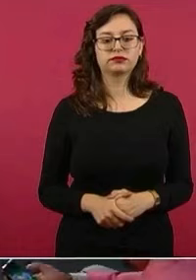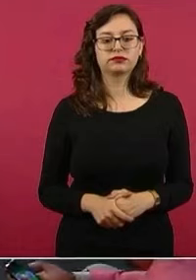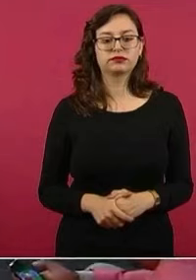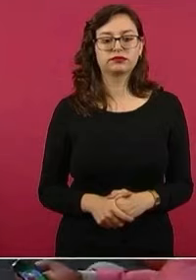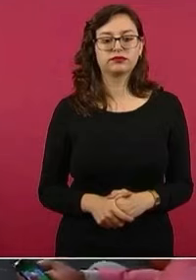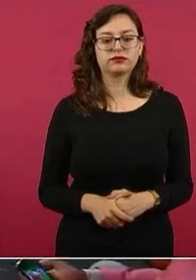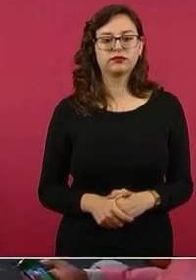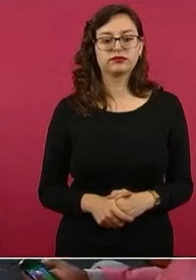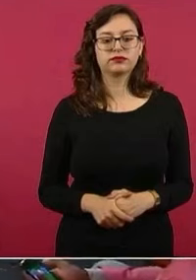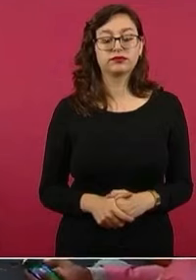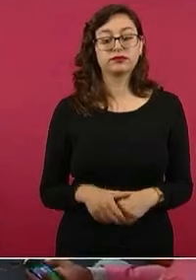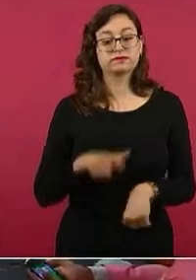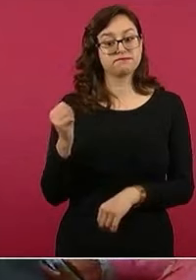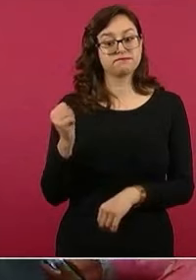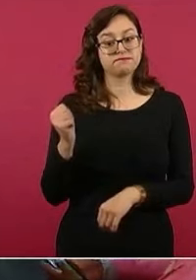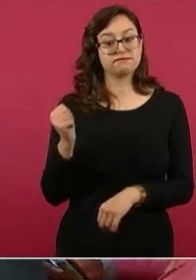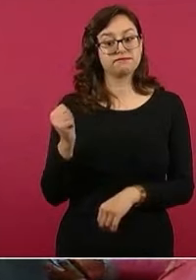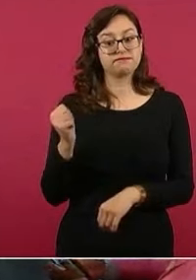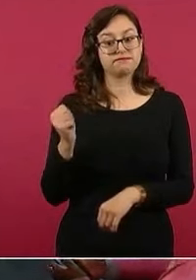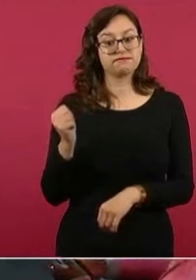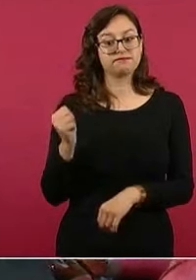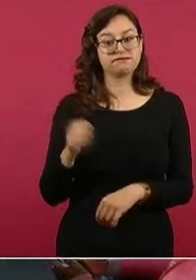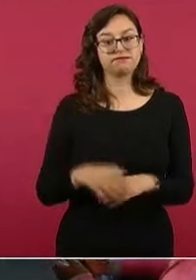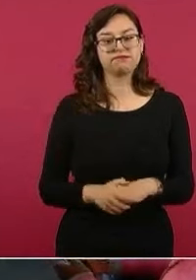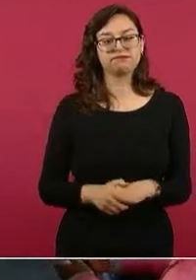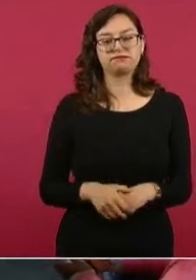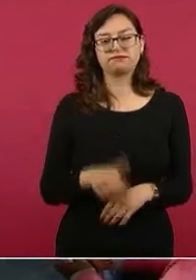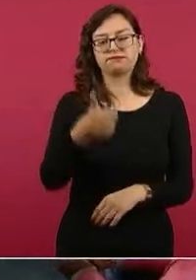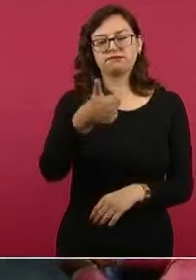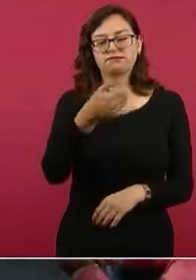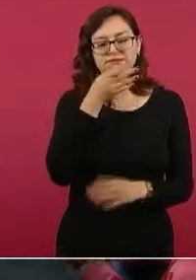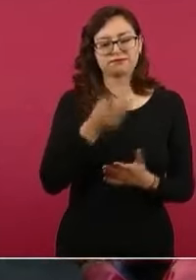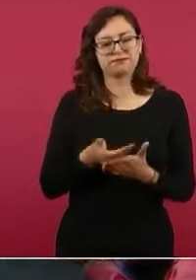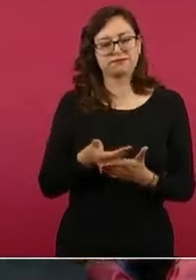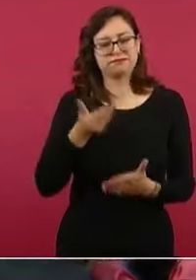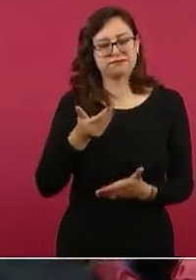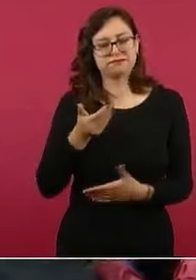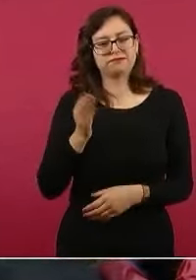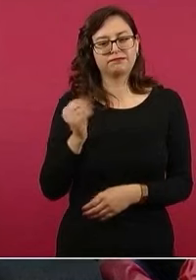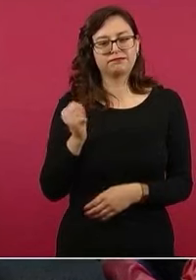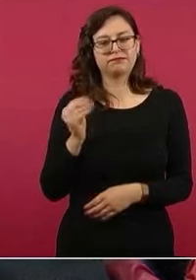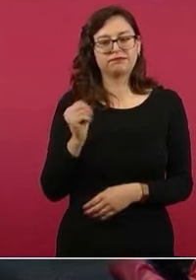Bueno, ya son las 9. No, faltan 6 para las 9. Y